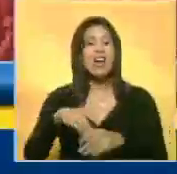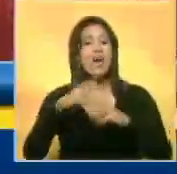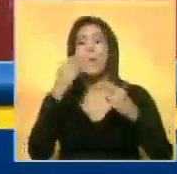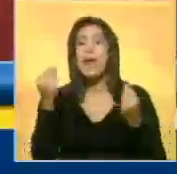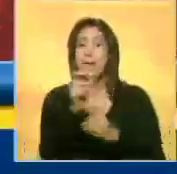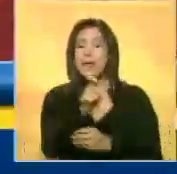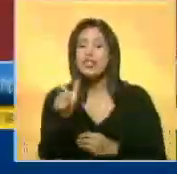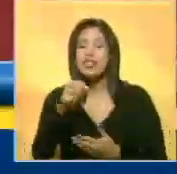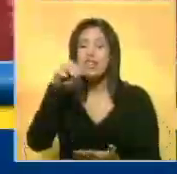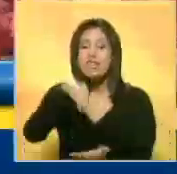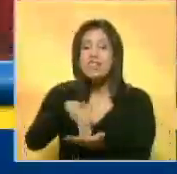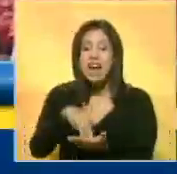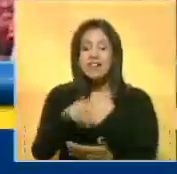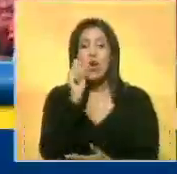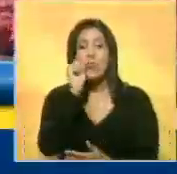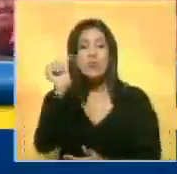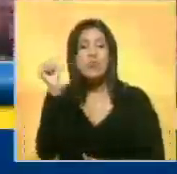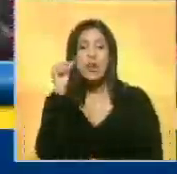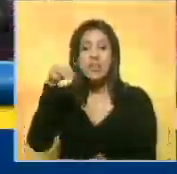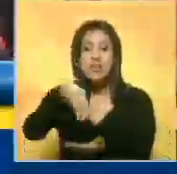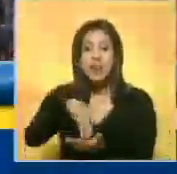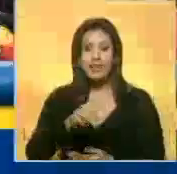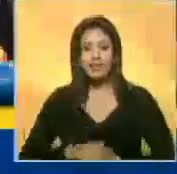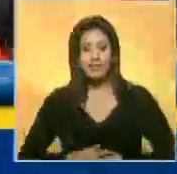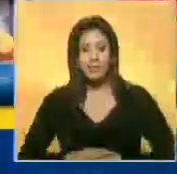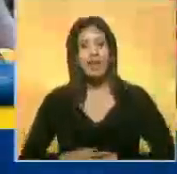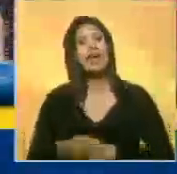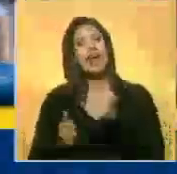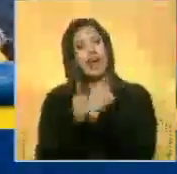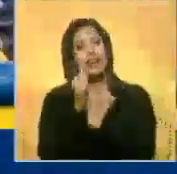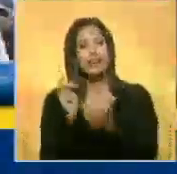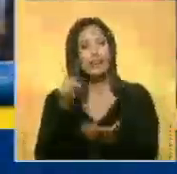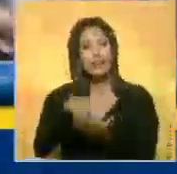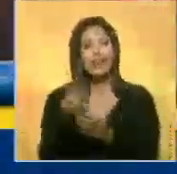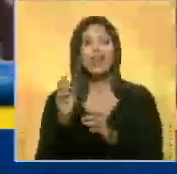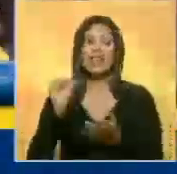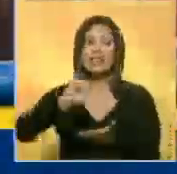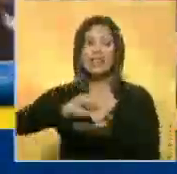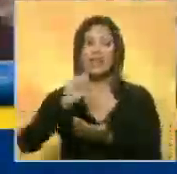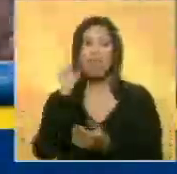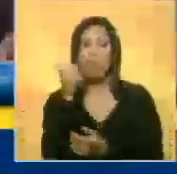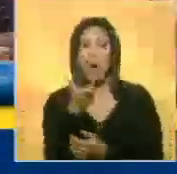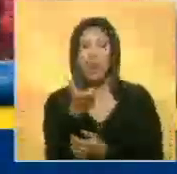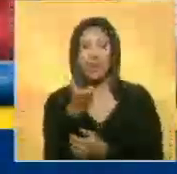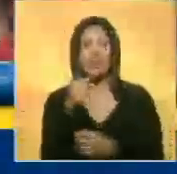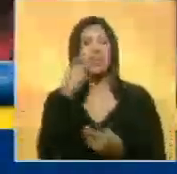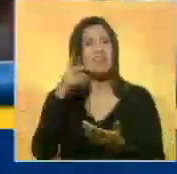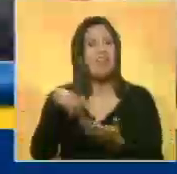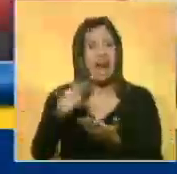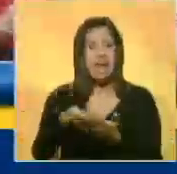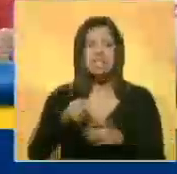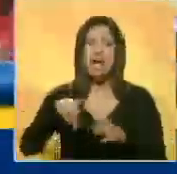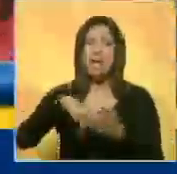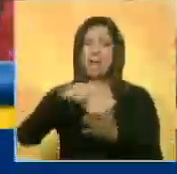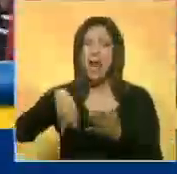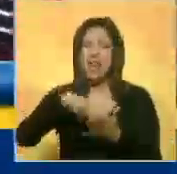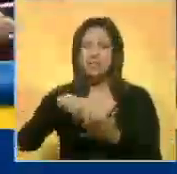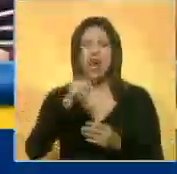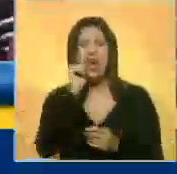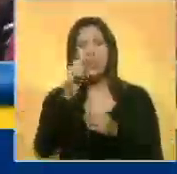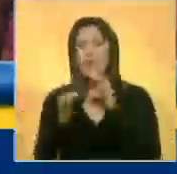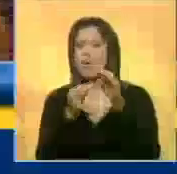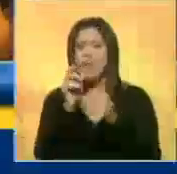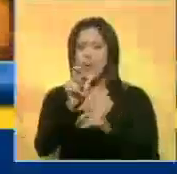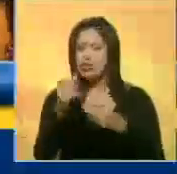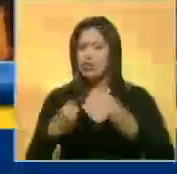los mirandinos, para las mirandinas. El candidato caminó el centro de Guarenas, desde las Clavellinas hasta la Plaza Candelaria. Conversó